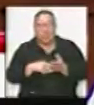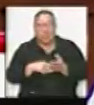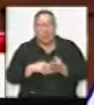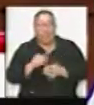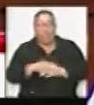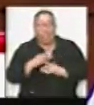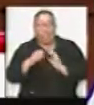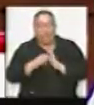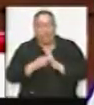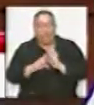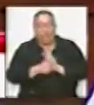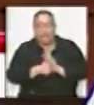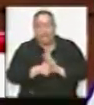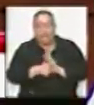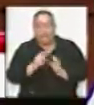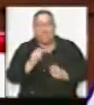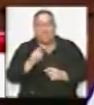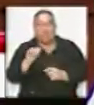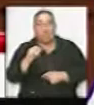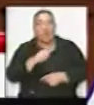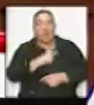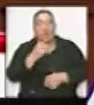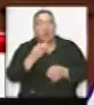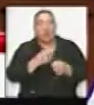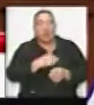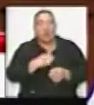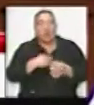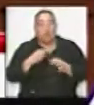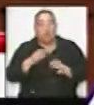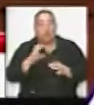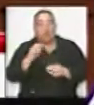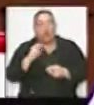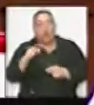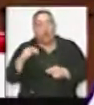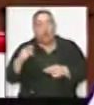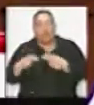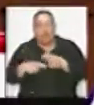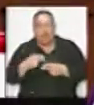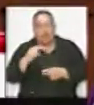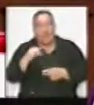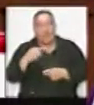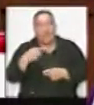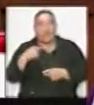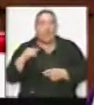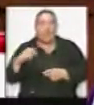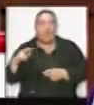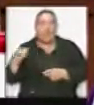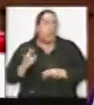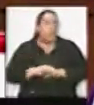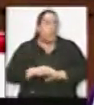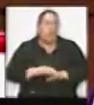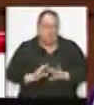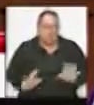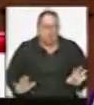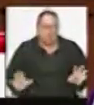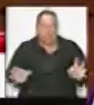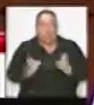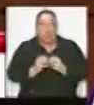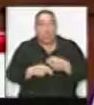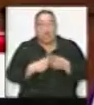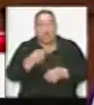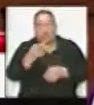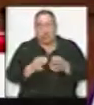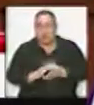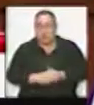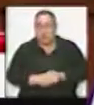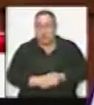sobre el proyecto de ley, transparencia en el Poder Judicial, Ministerio Público, Consejo Nacional de la Magistratura. El Consejo ya fue, tiene que ser Junta